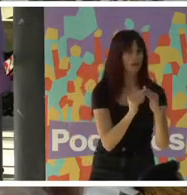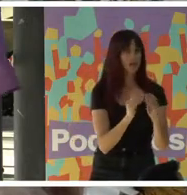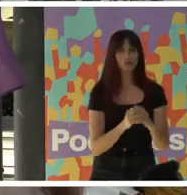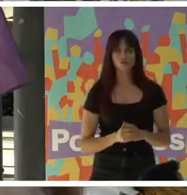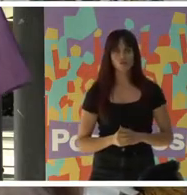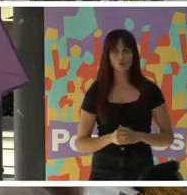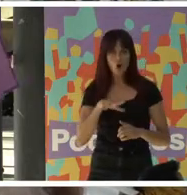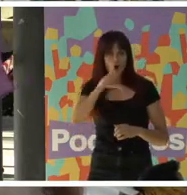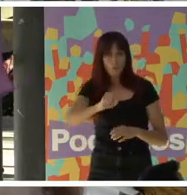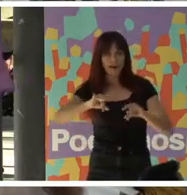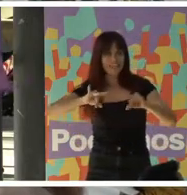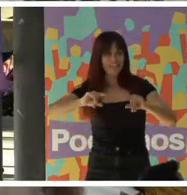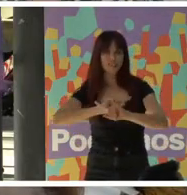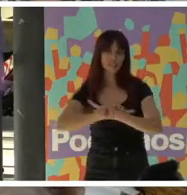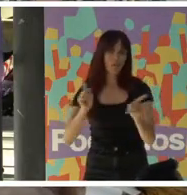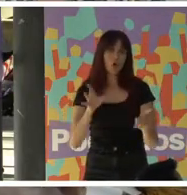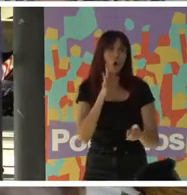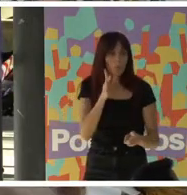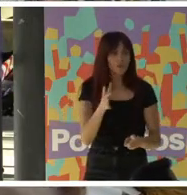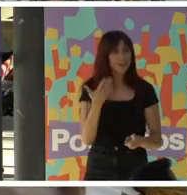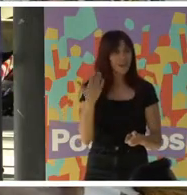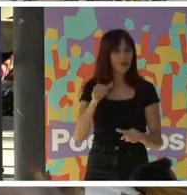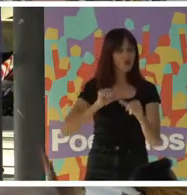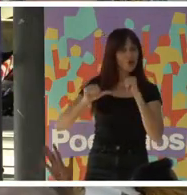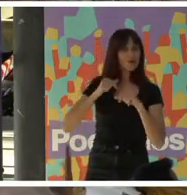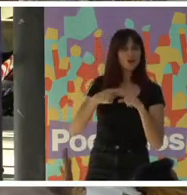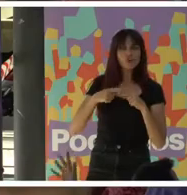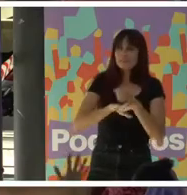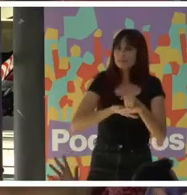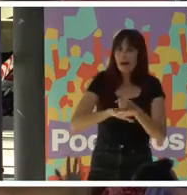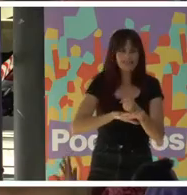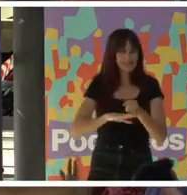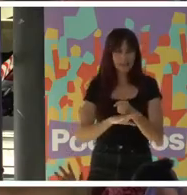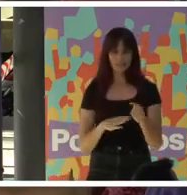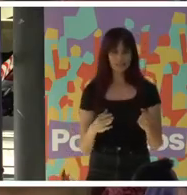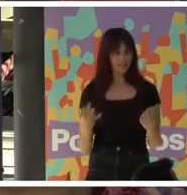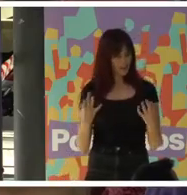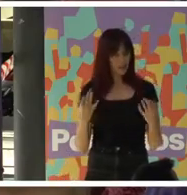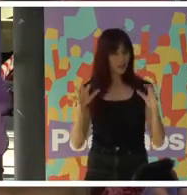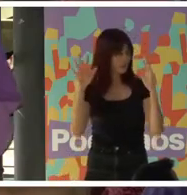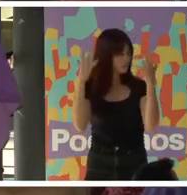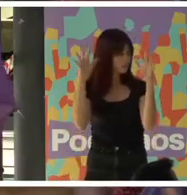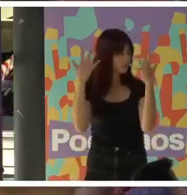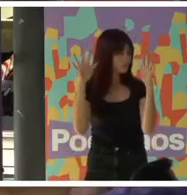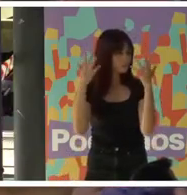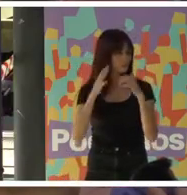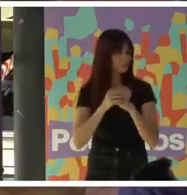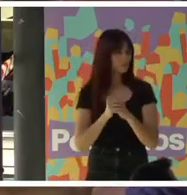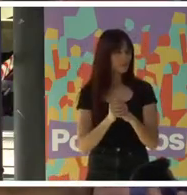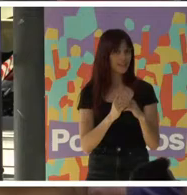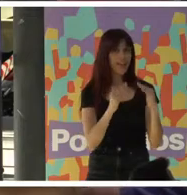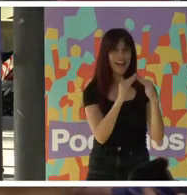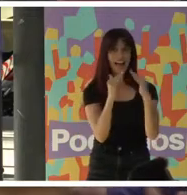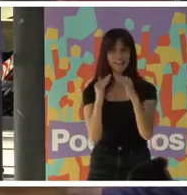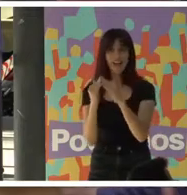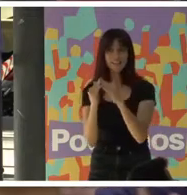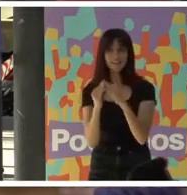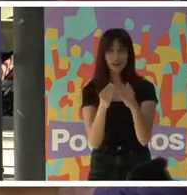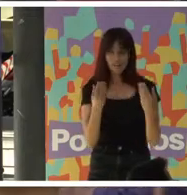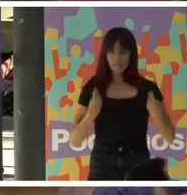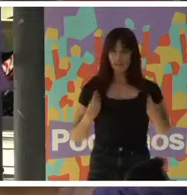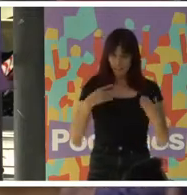puedan comprar tierras, porque hay que volver a lo esencial, a lo básico. Que las casas son para